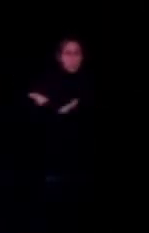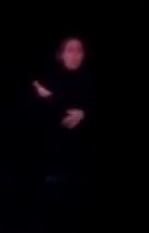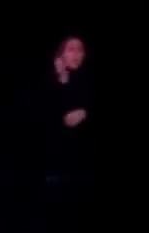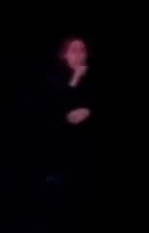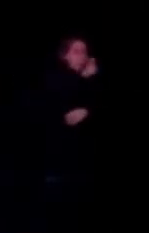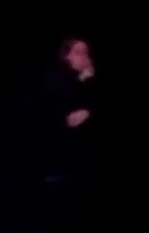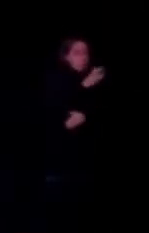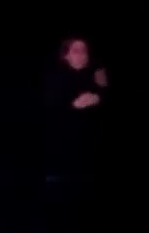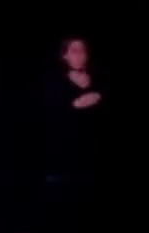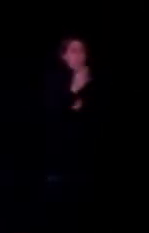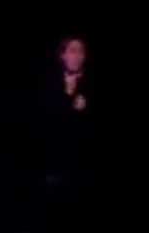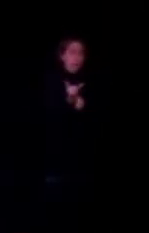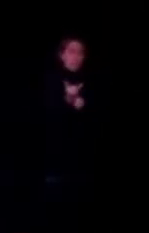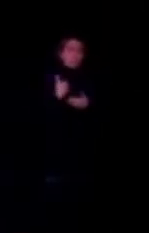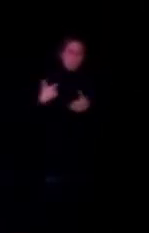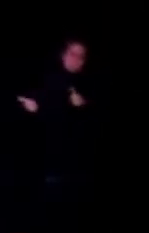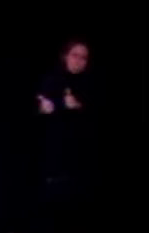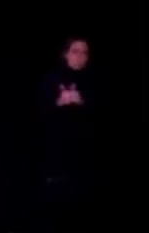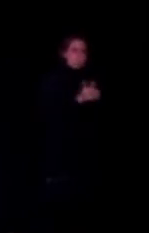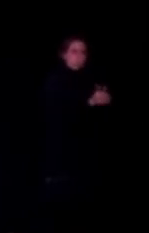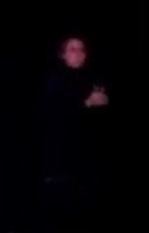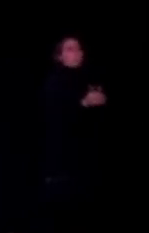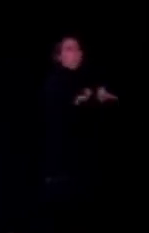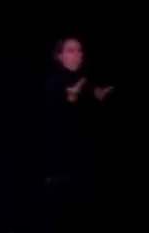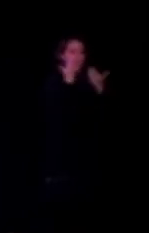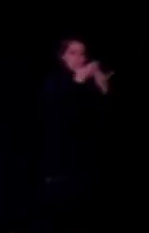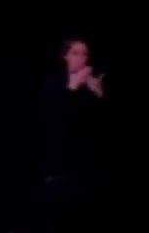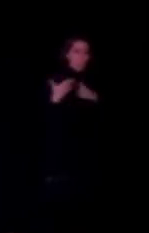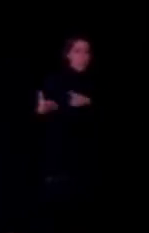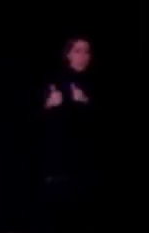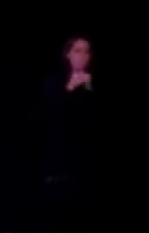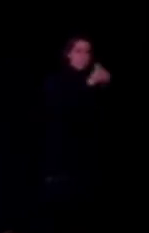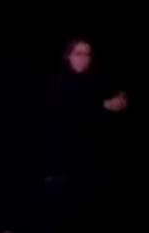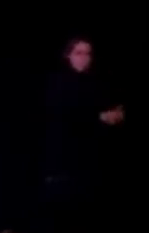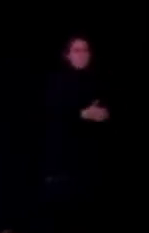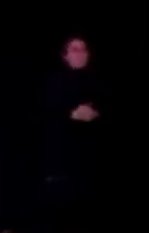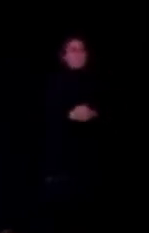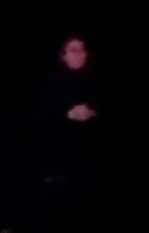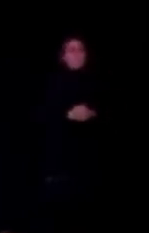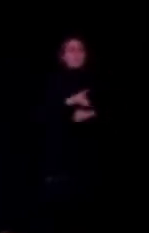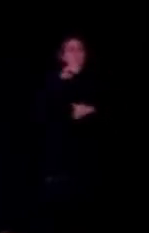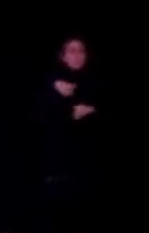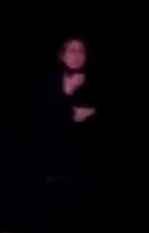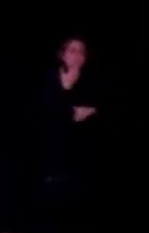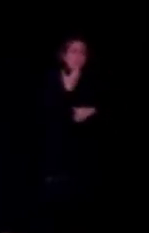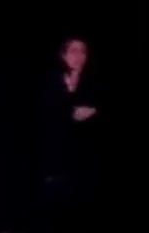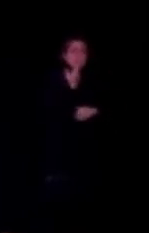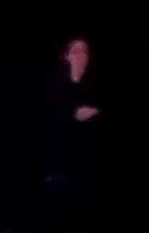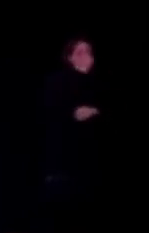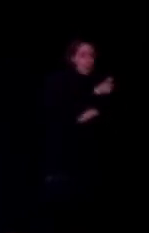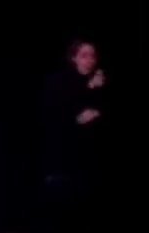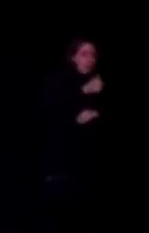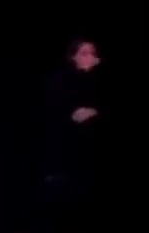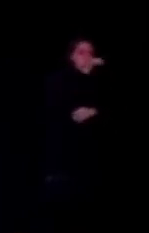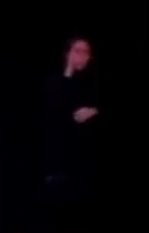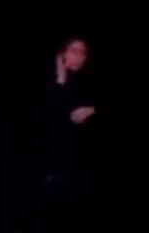escuela conseguir que nuestros chicos y chicas con diversidad funcional tengan cabida la vida ordinaria de nuestros